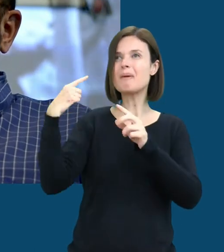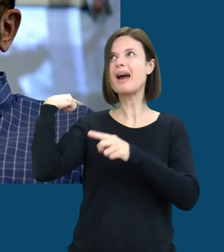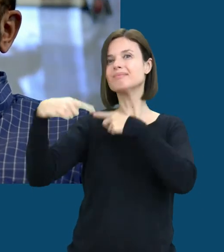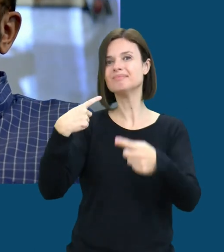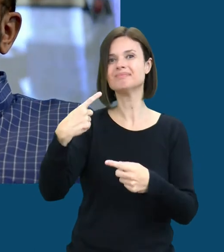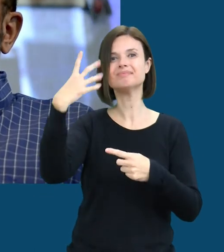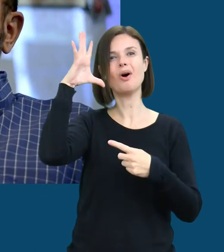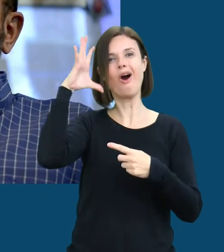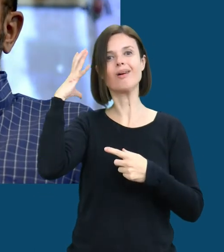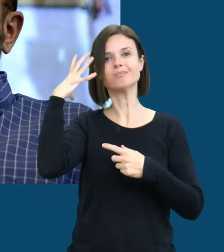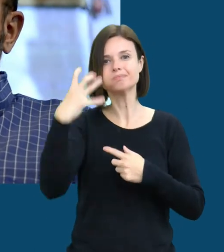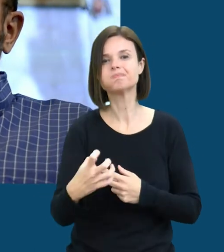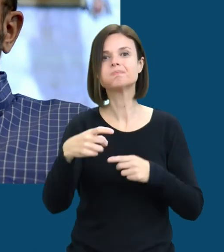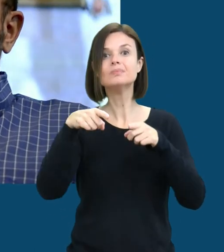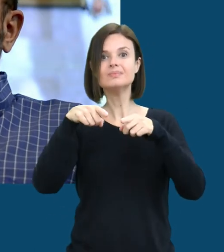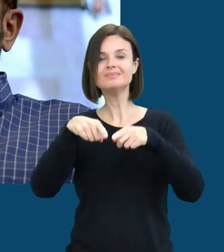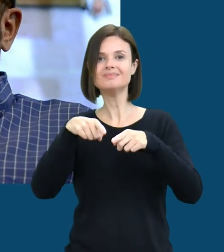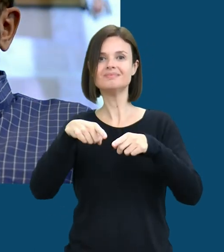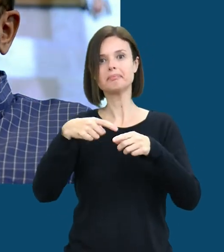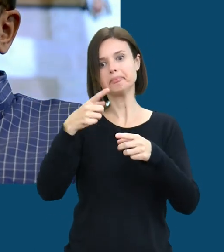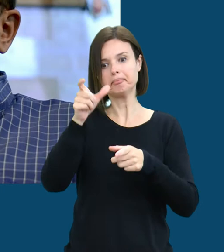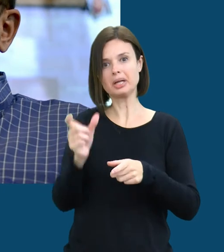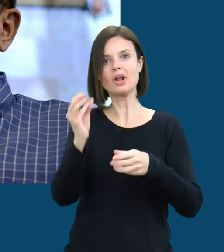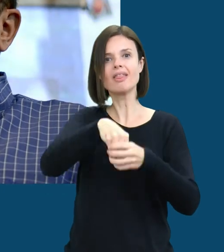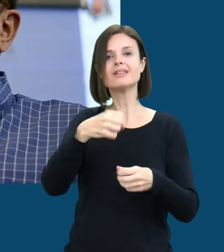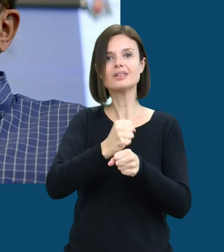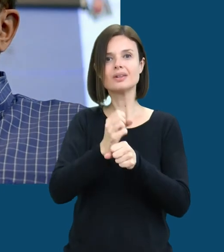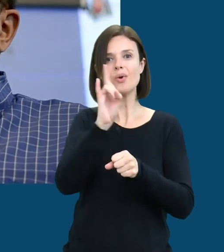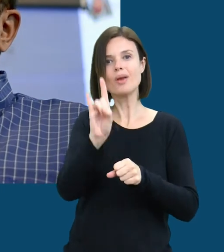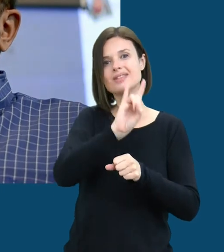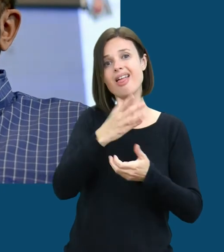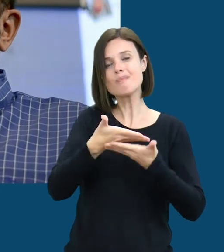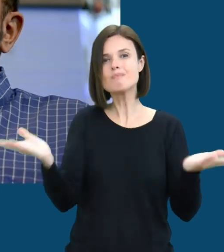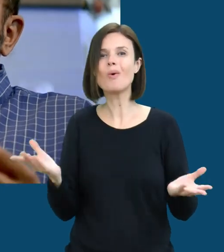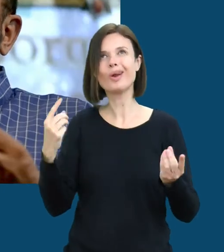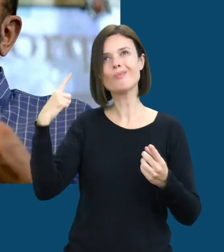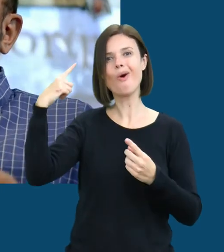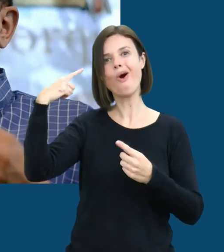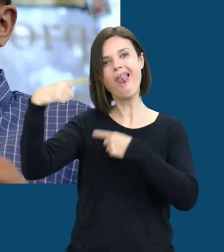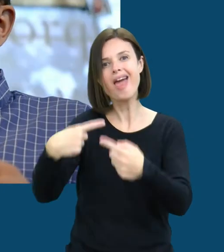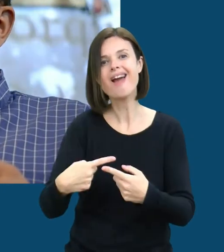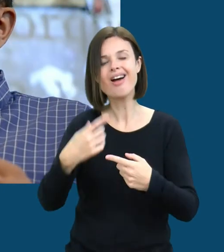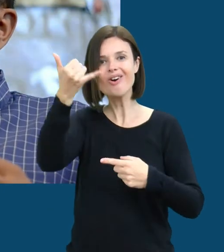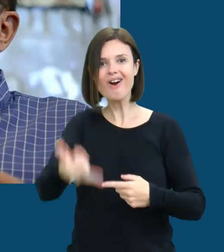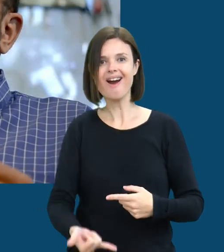herencias que hoy tenemos, aquellos que decidimos trabajar y estar en las universidades públicas, como